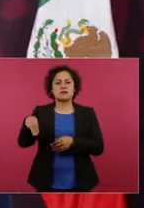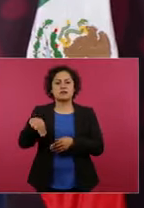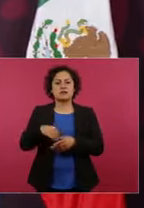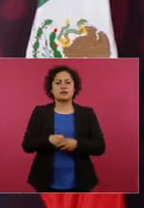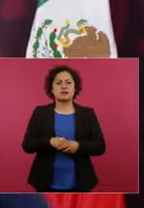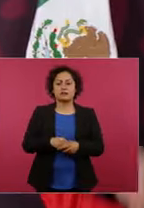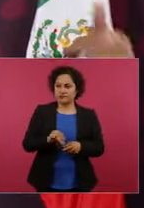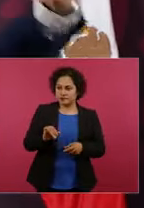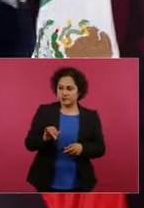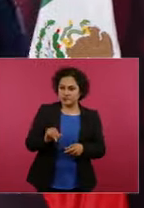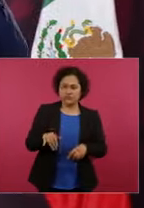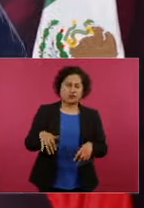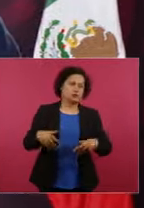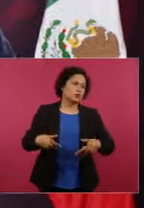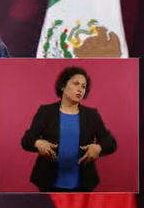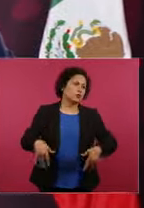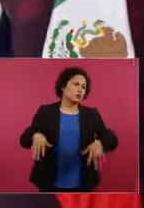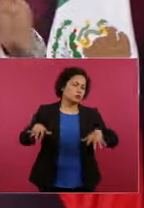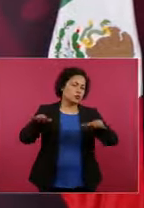¿Sí? No, no, no.